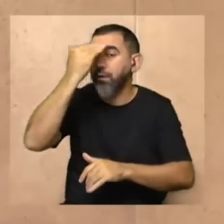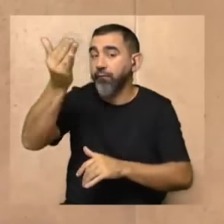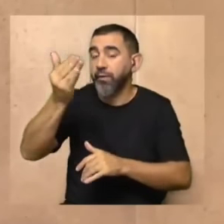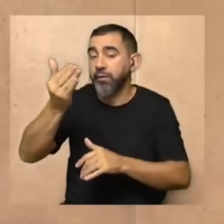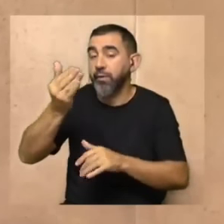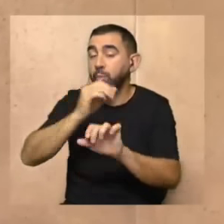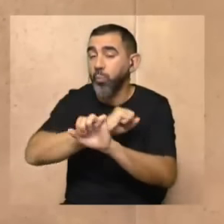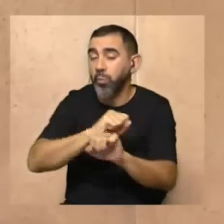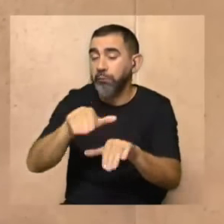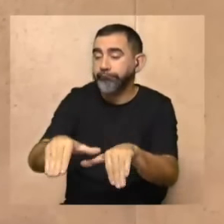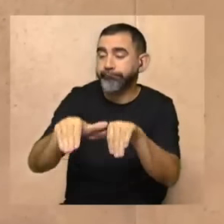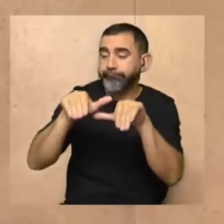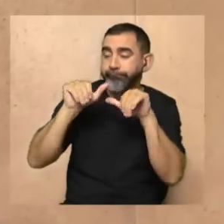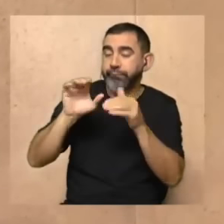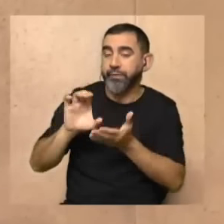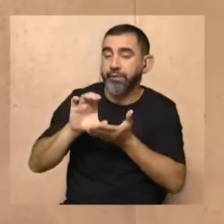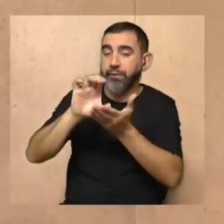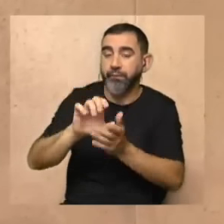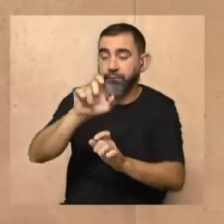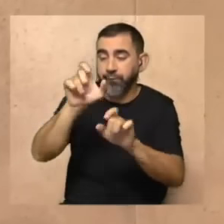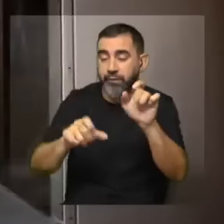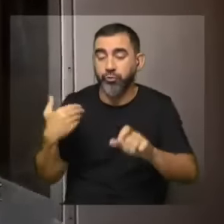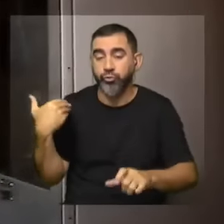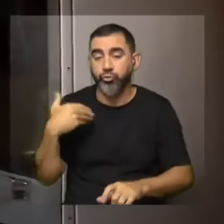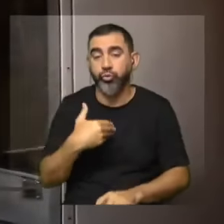amplio podría alejar inversiones